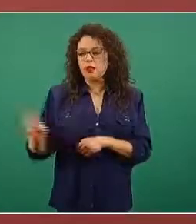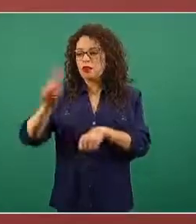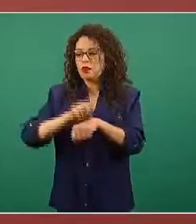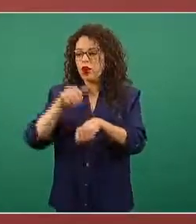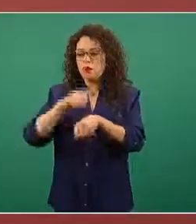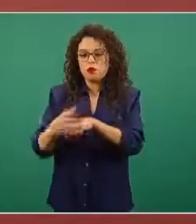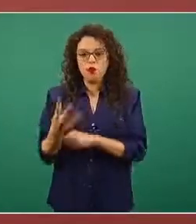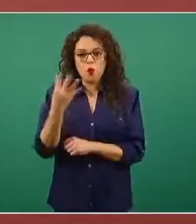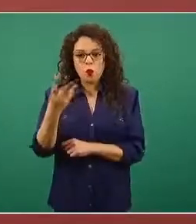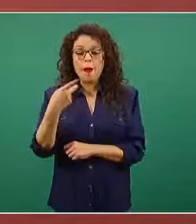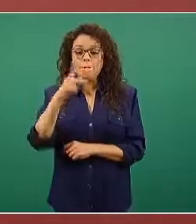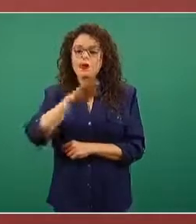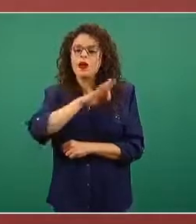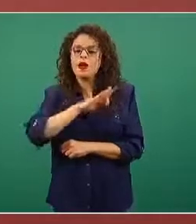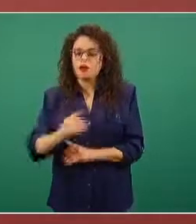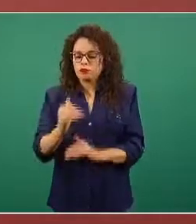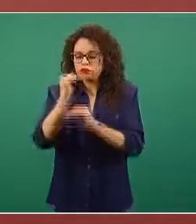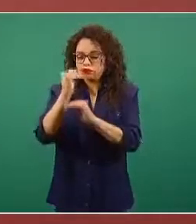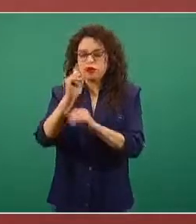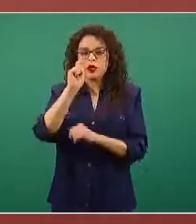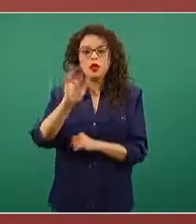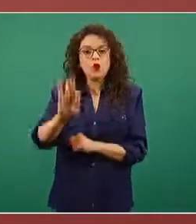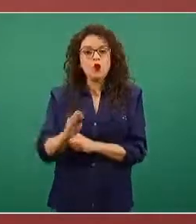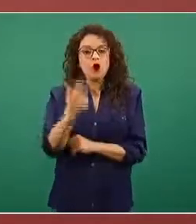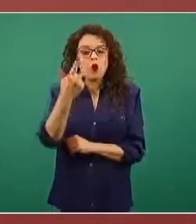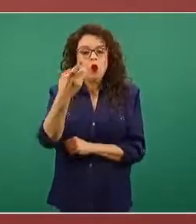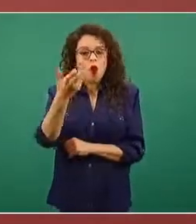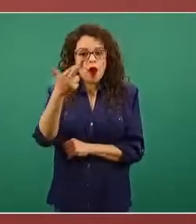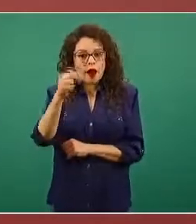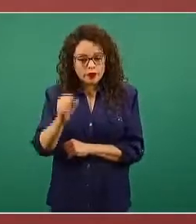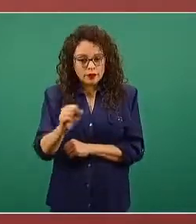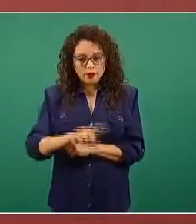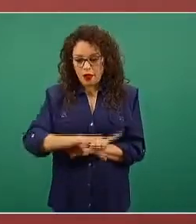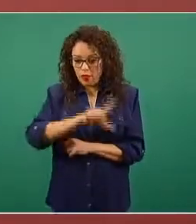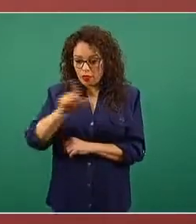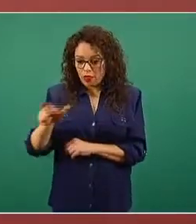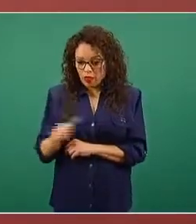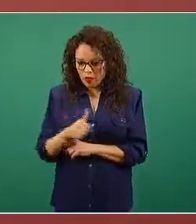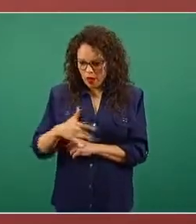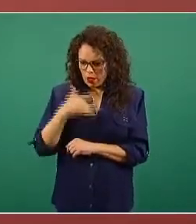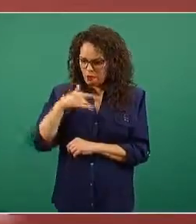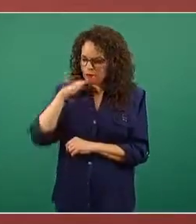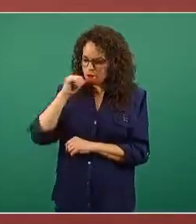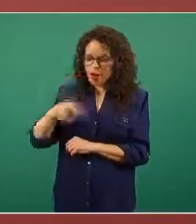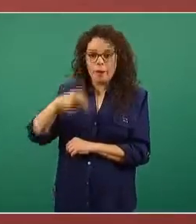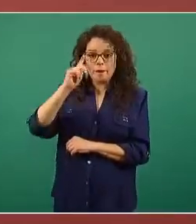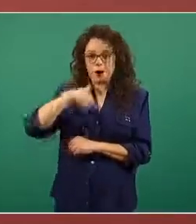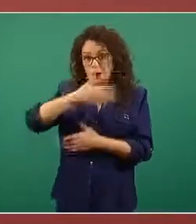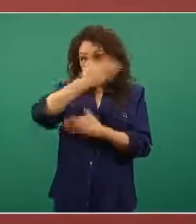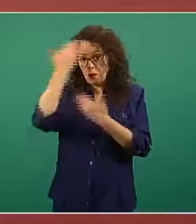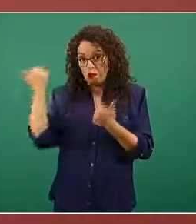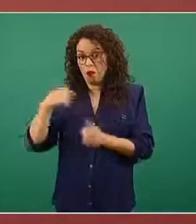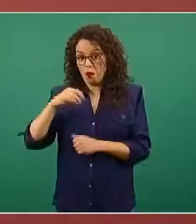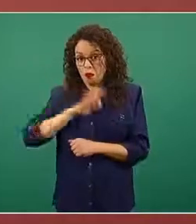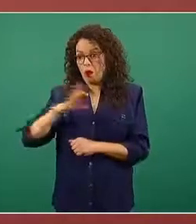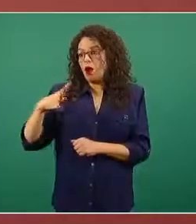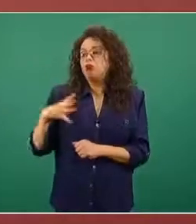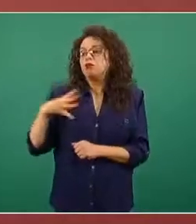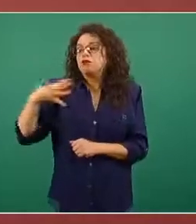margen de 48 horas previas al inicio de los síntomas que uno no sepa que es contagiante y entonces pudiera